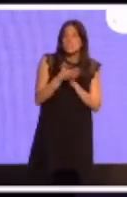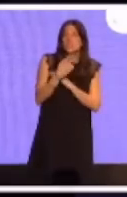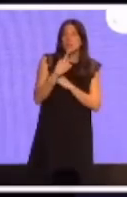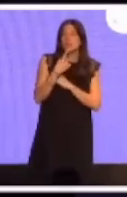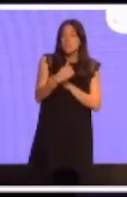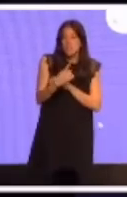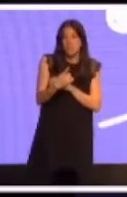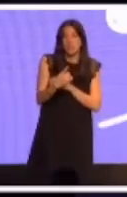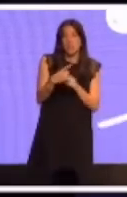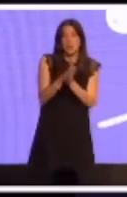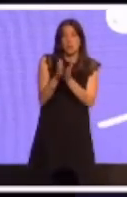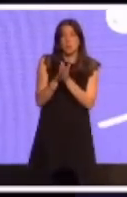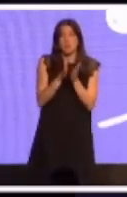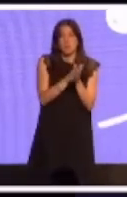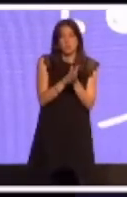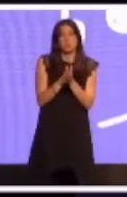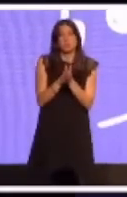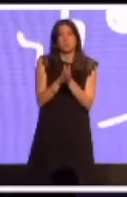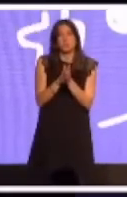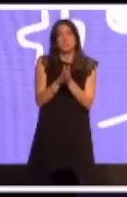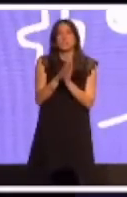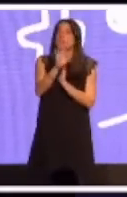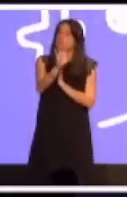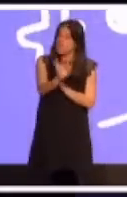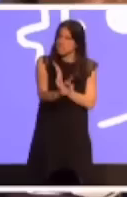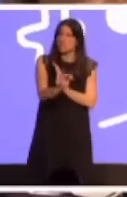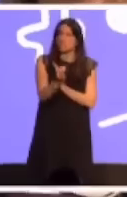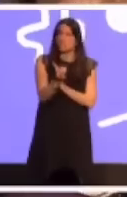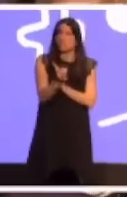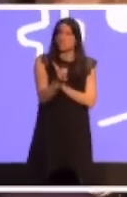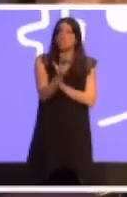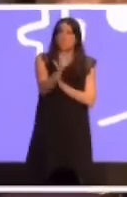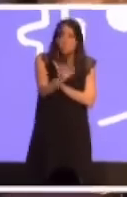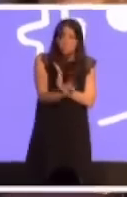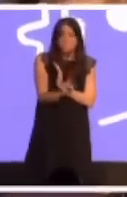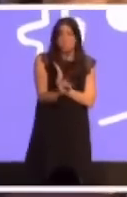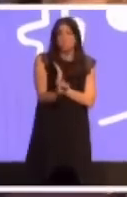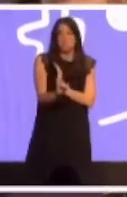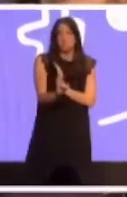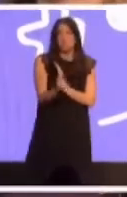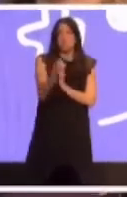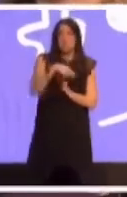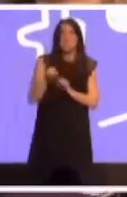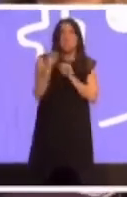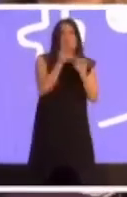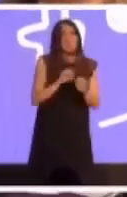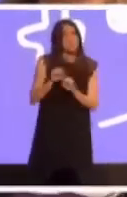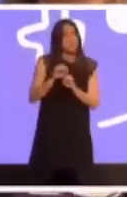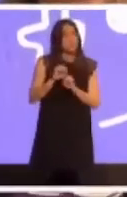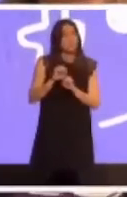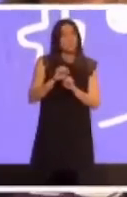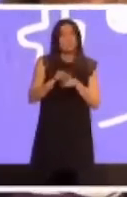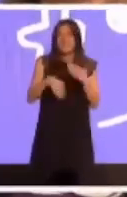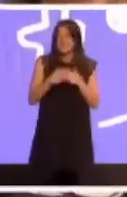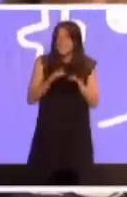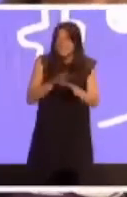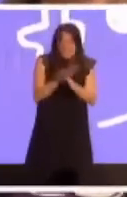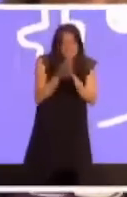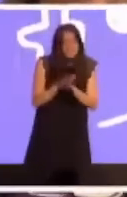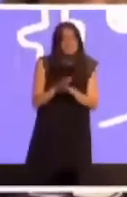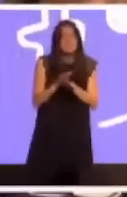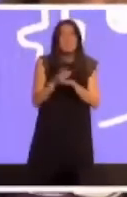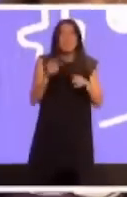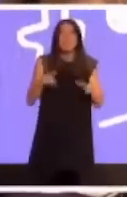a nuestros compañeros que sí que que vamos a defender hasta el final nuestra libertad sexual